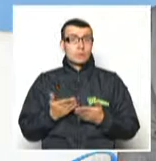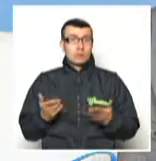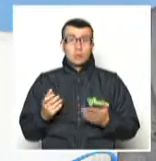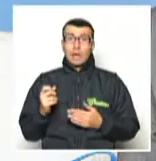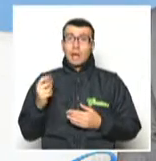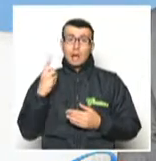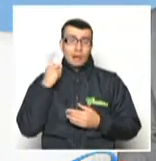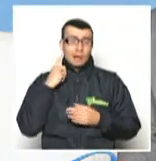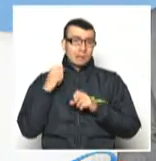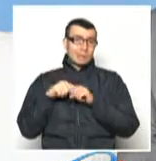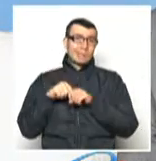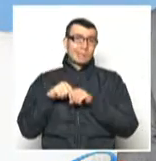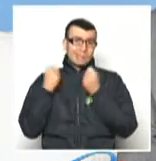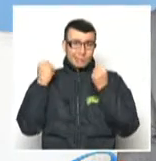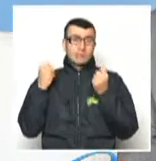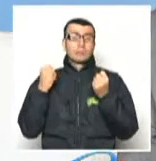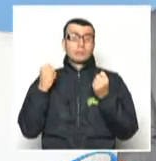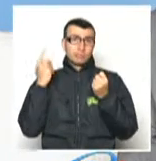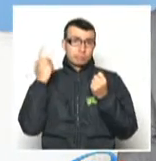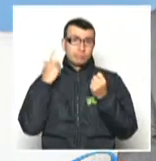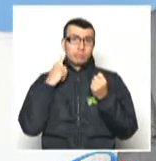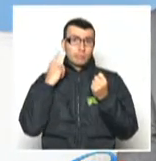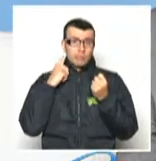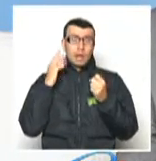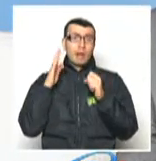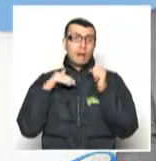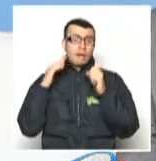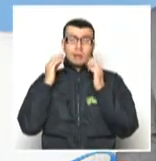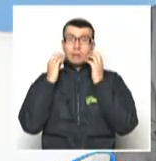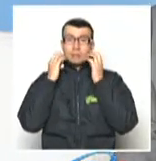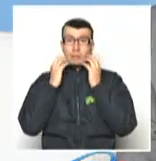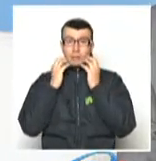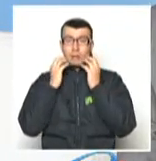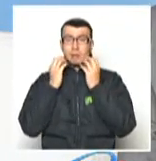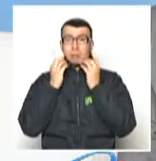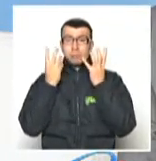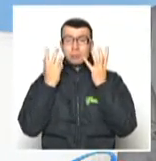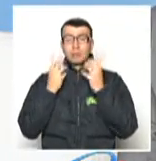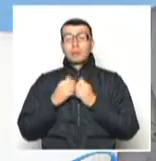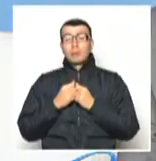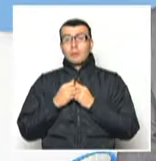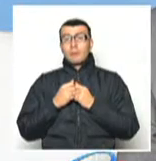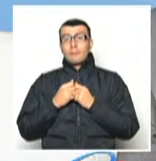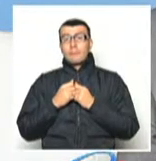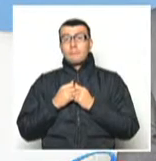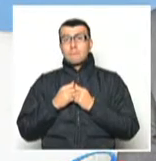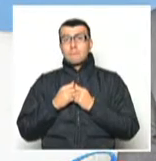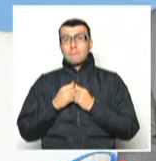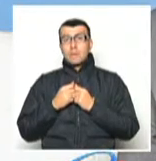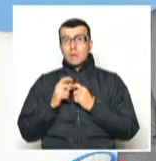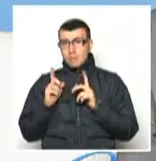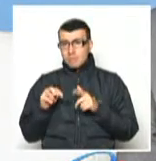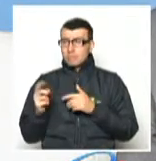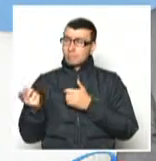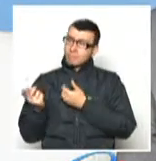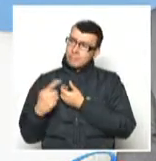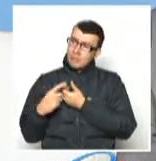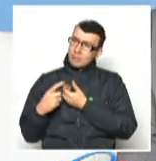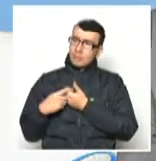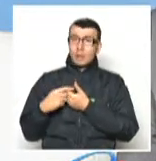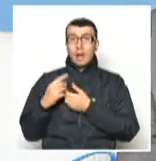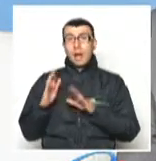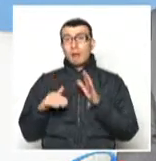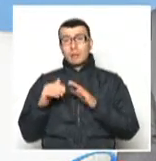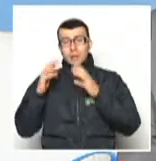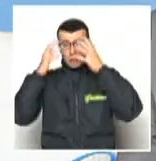trauma, fracturas que se causan por los terceros molares. Otra causa de consulta nuestra son los